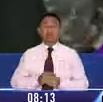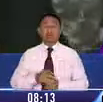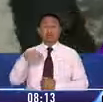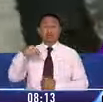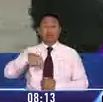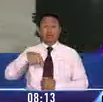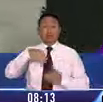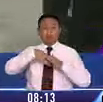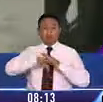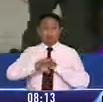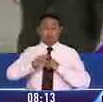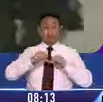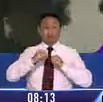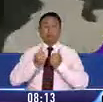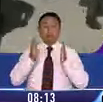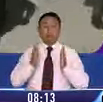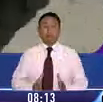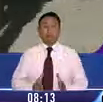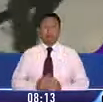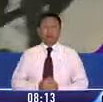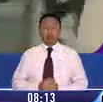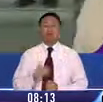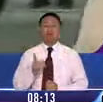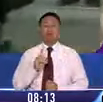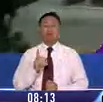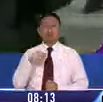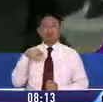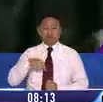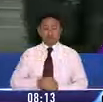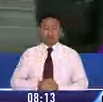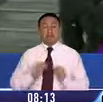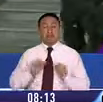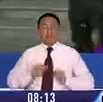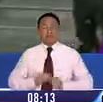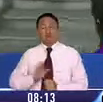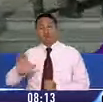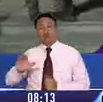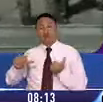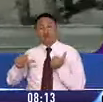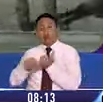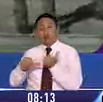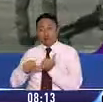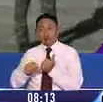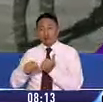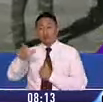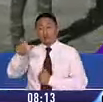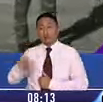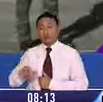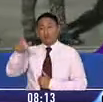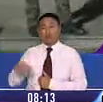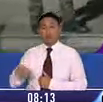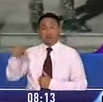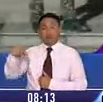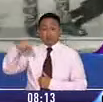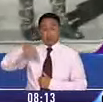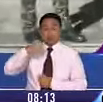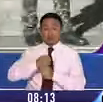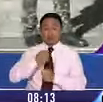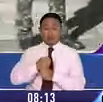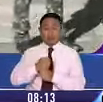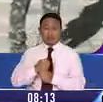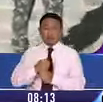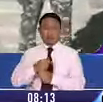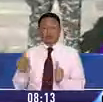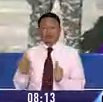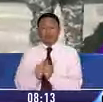ingreso de los asambleístas, más bien se dará las facilidades para que sus asesores, el personal que laboraba con